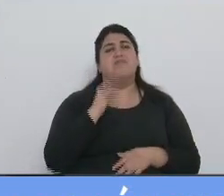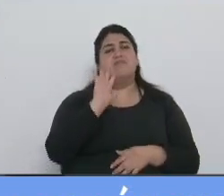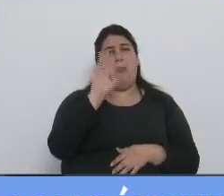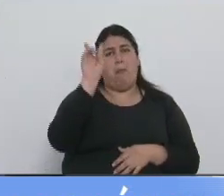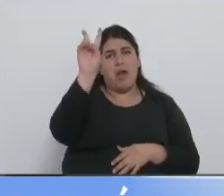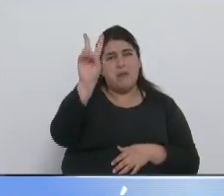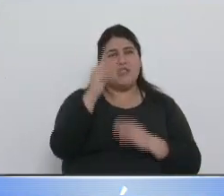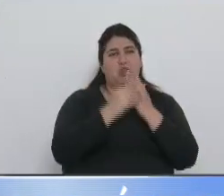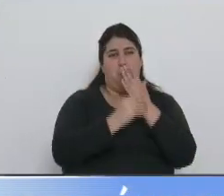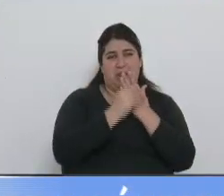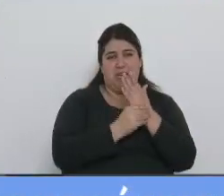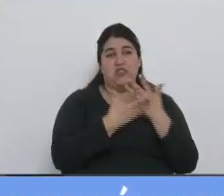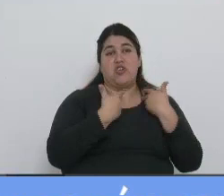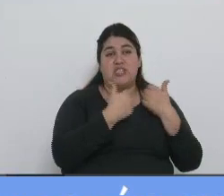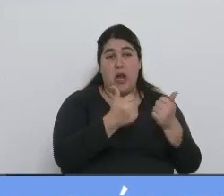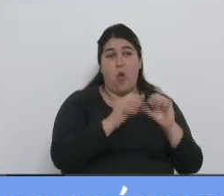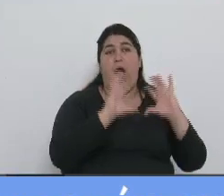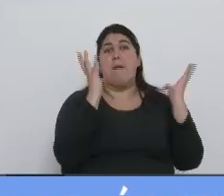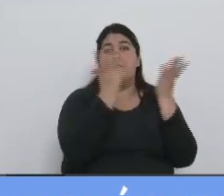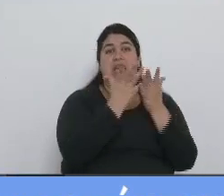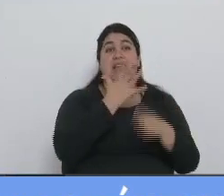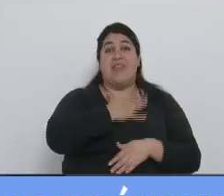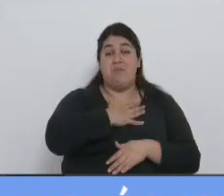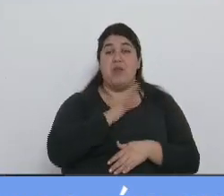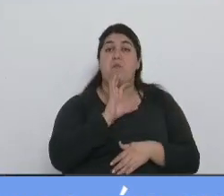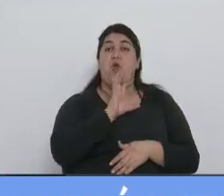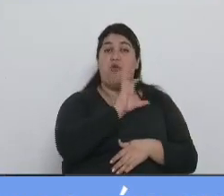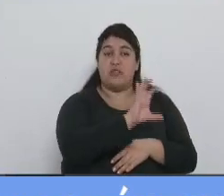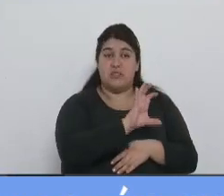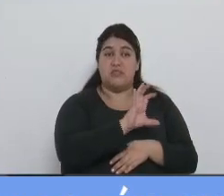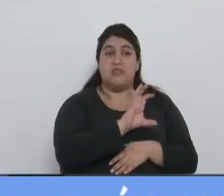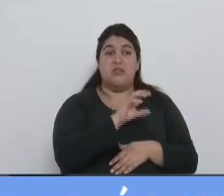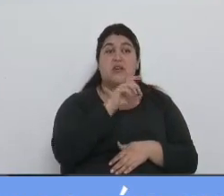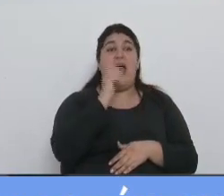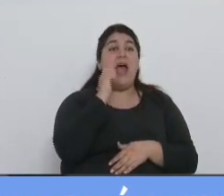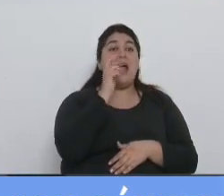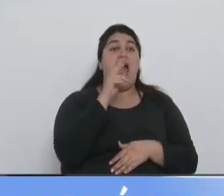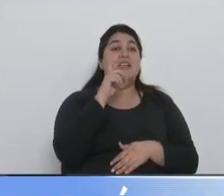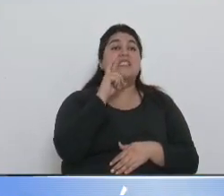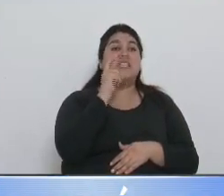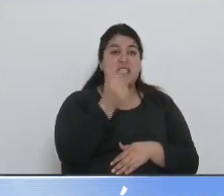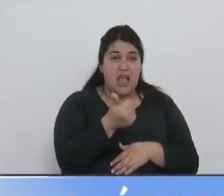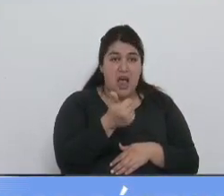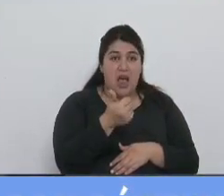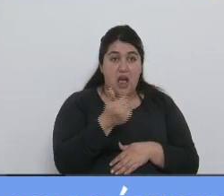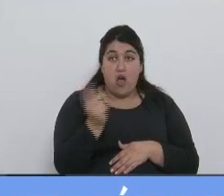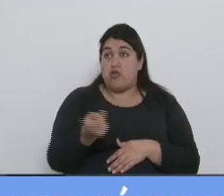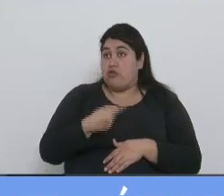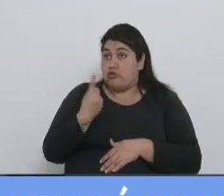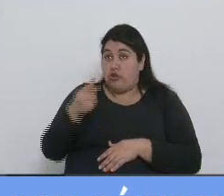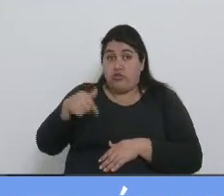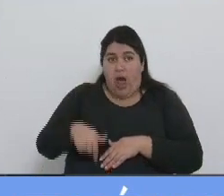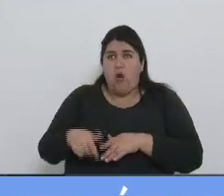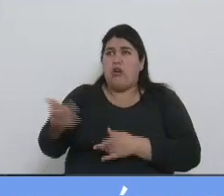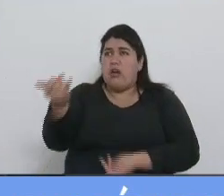al ministro de Salud y Ambiente de mi provincia, al doctor Claudio García, que así como hicimos nosotros,